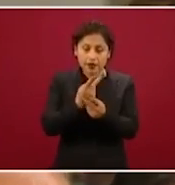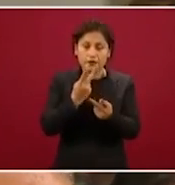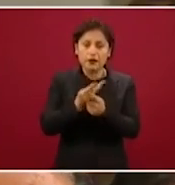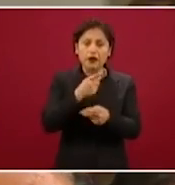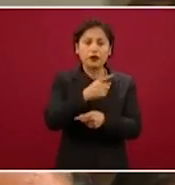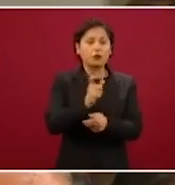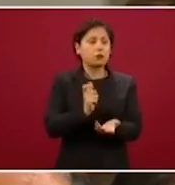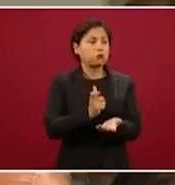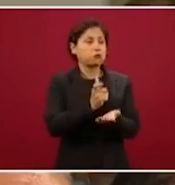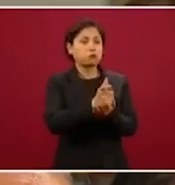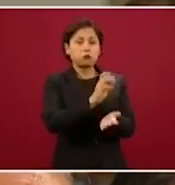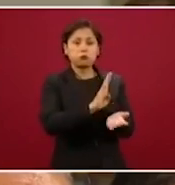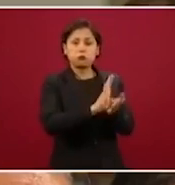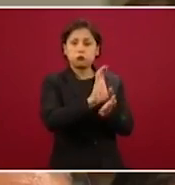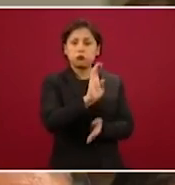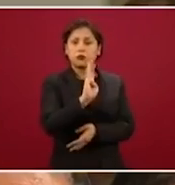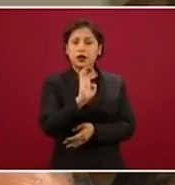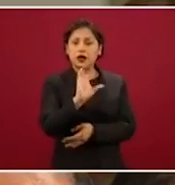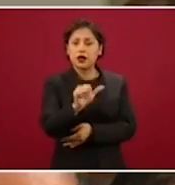situación.